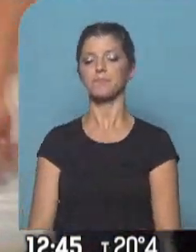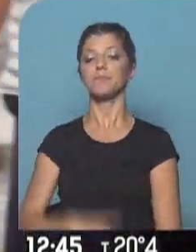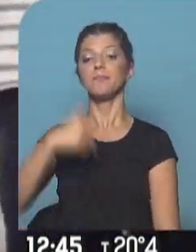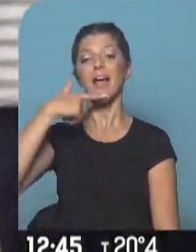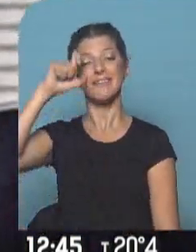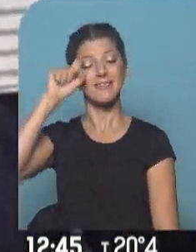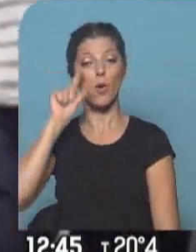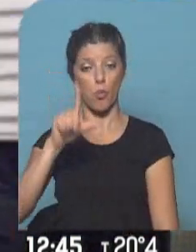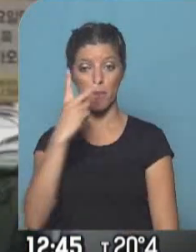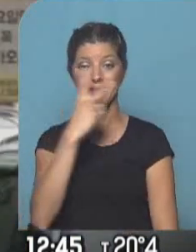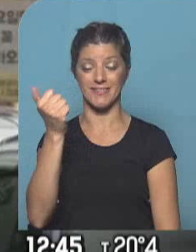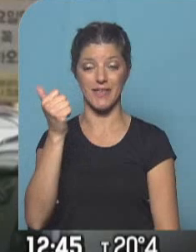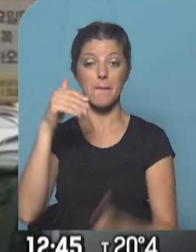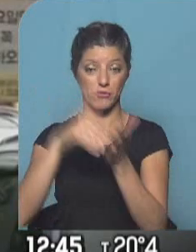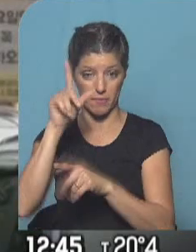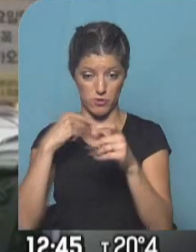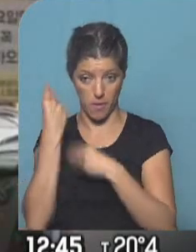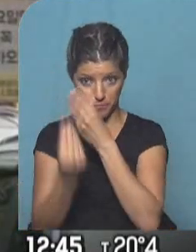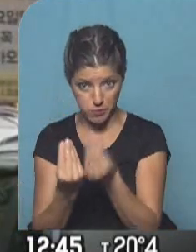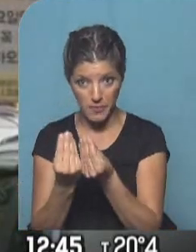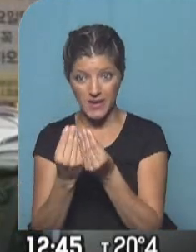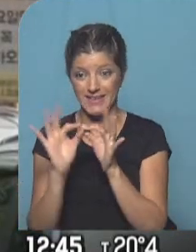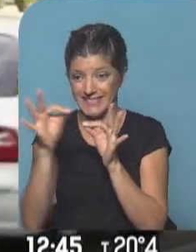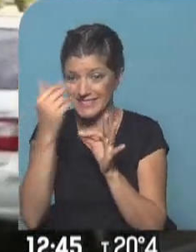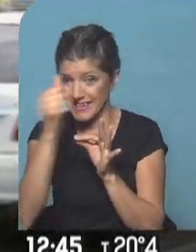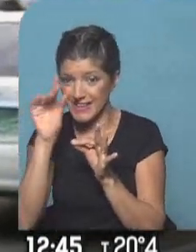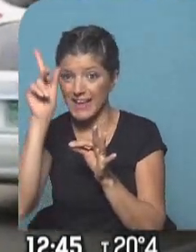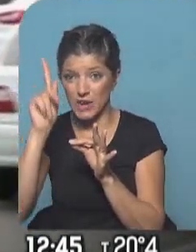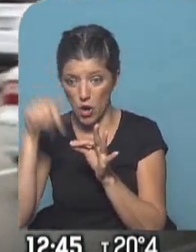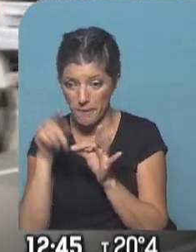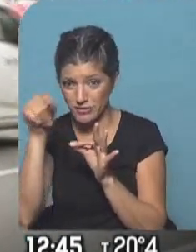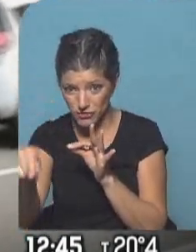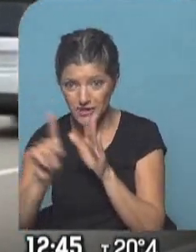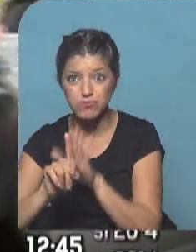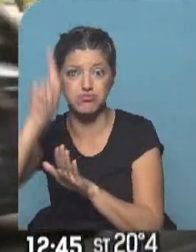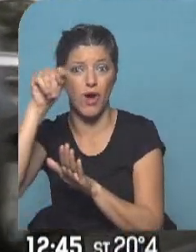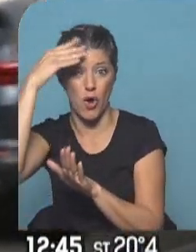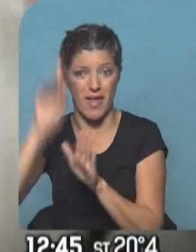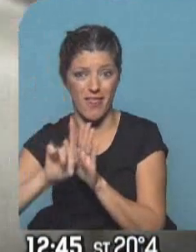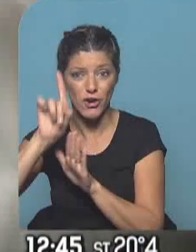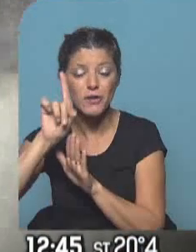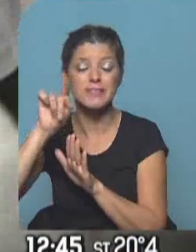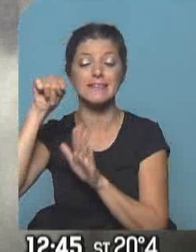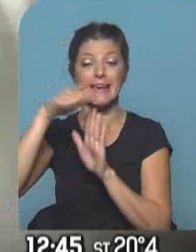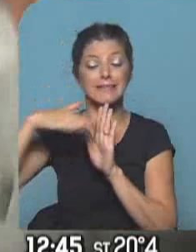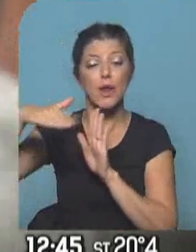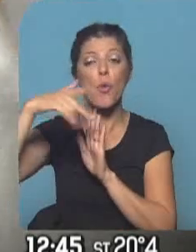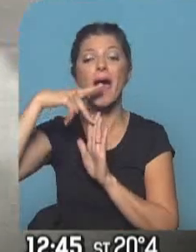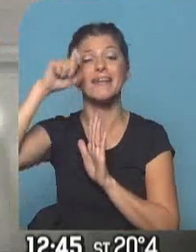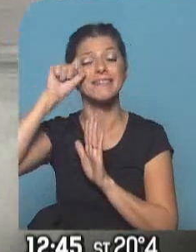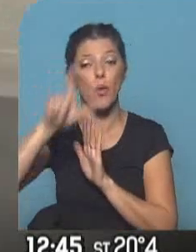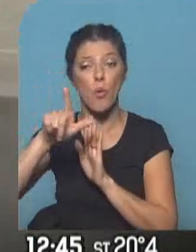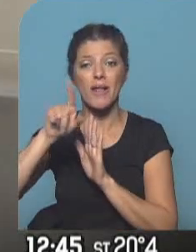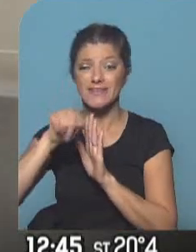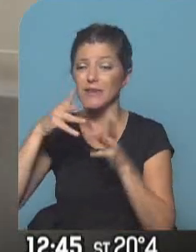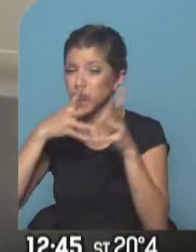de habitantes, a menos de 60 kilómetros de la artillería y los lanzadores de misiles norcoreanos, podría significar cientos de